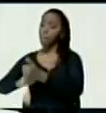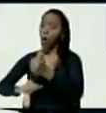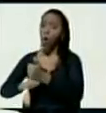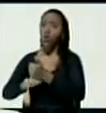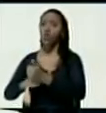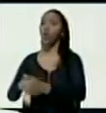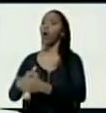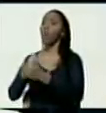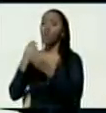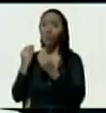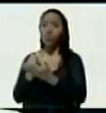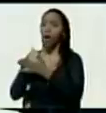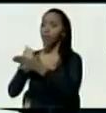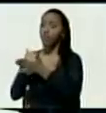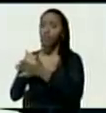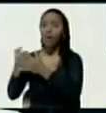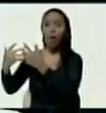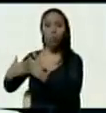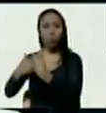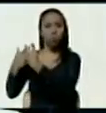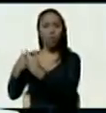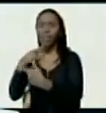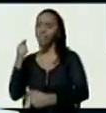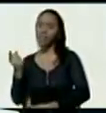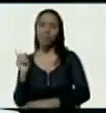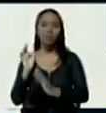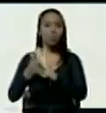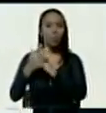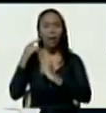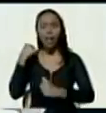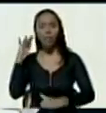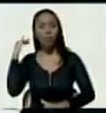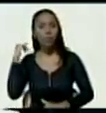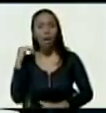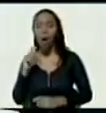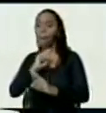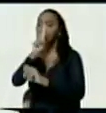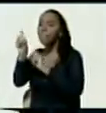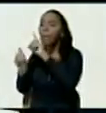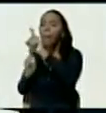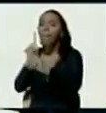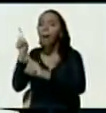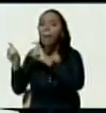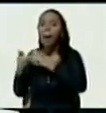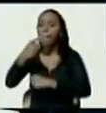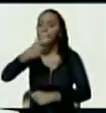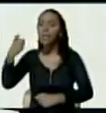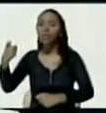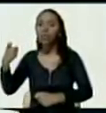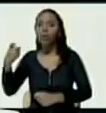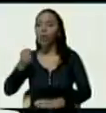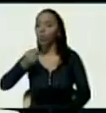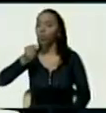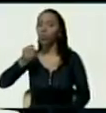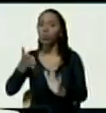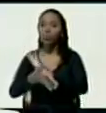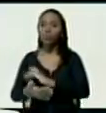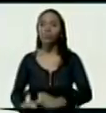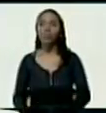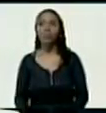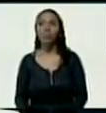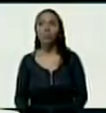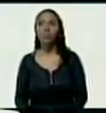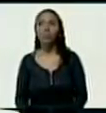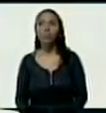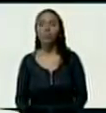Estados Unidos, dice Parnas cuando fue interrogado por la agencia Reuters.